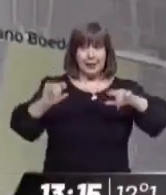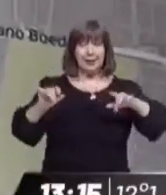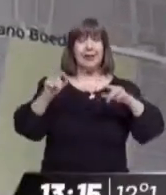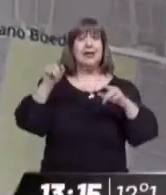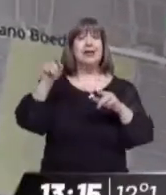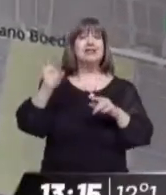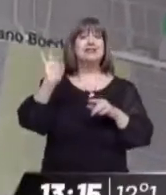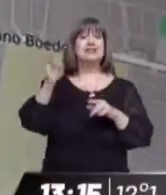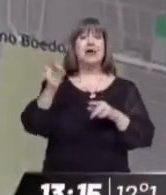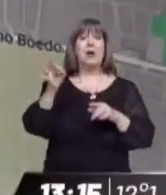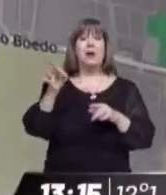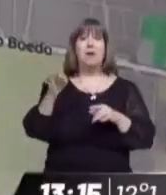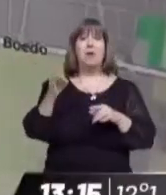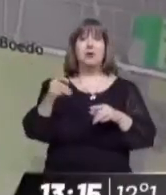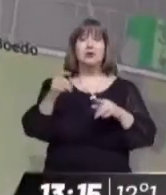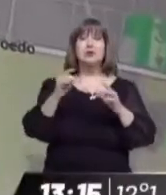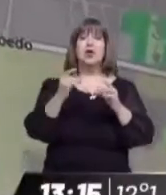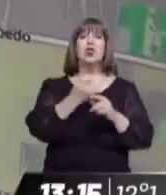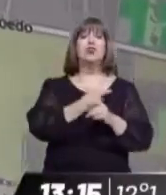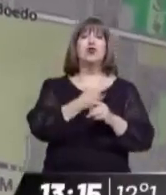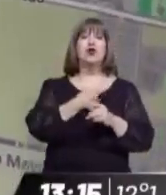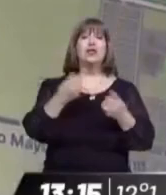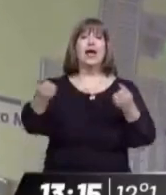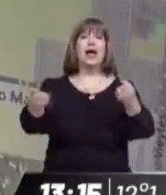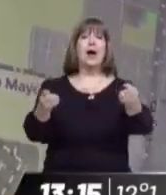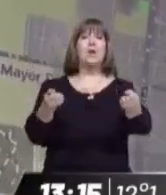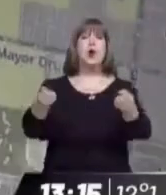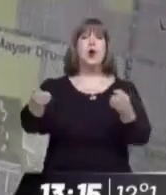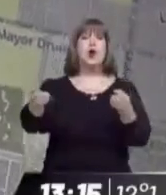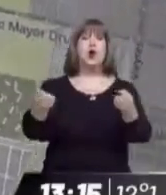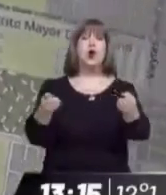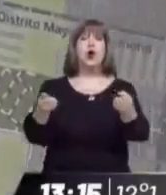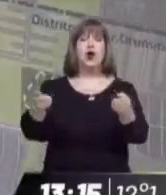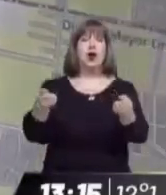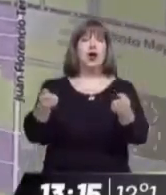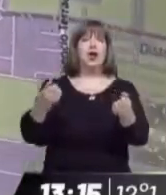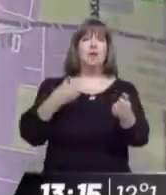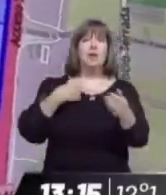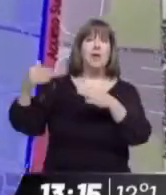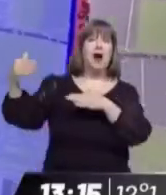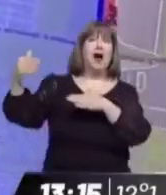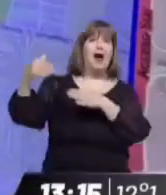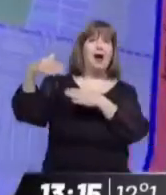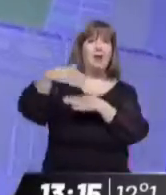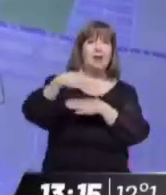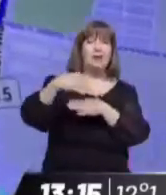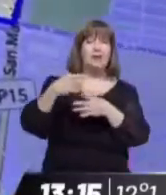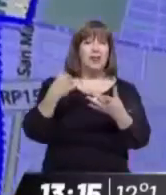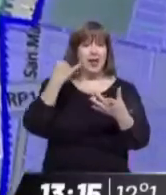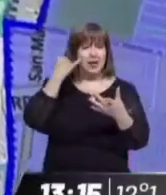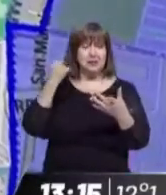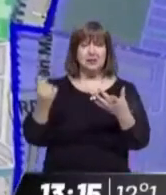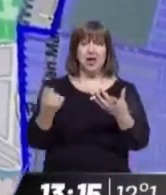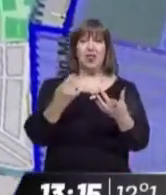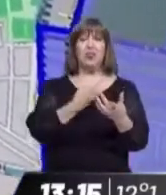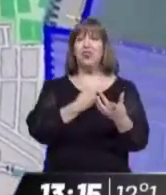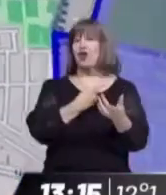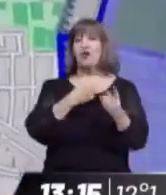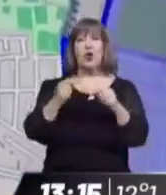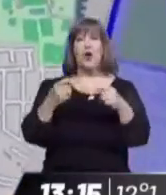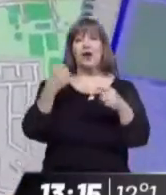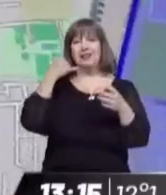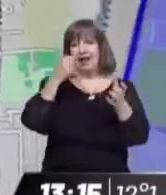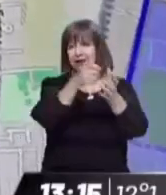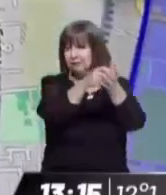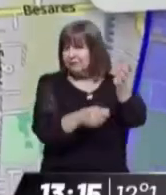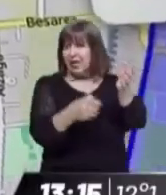saber en tiempo real dónde está el camión que sirve en nuestro domicilio ubicamos con la misma herramientas que tiene el teléfono